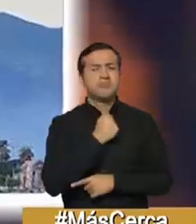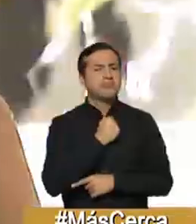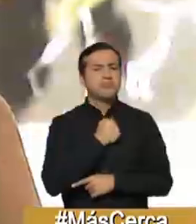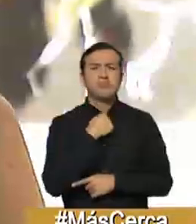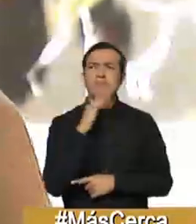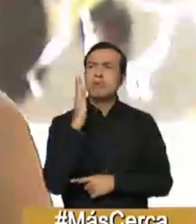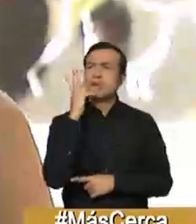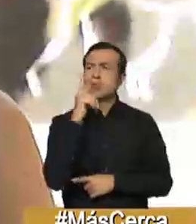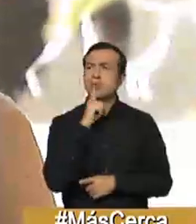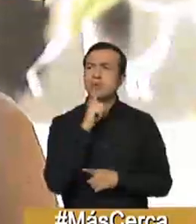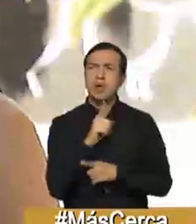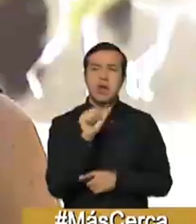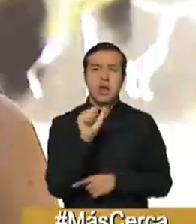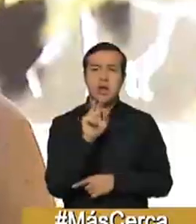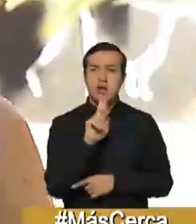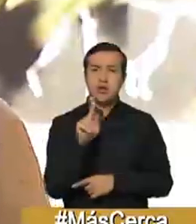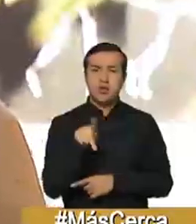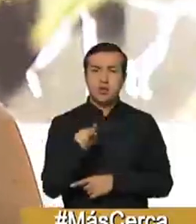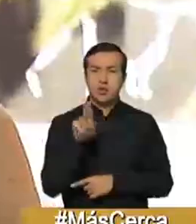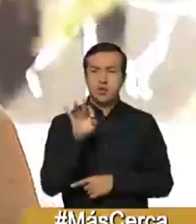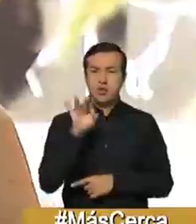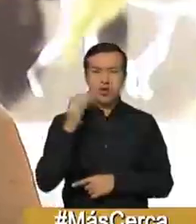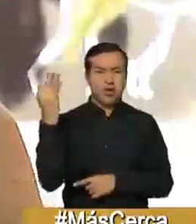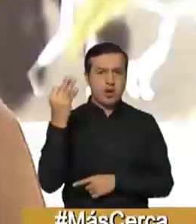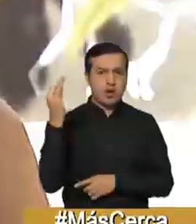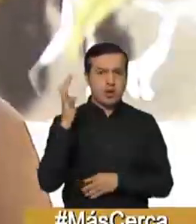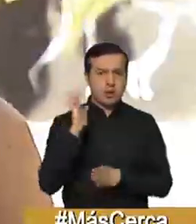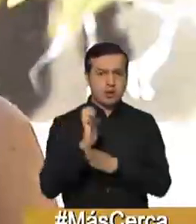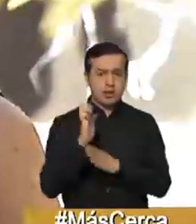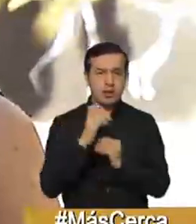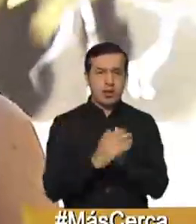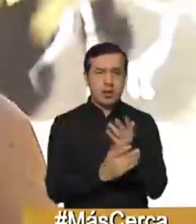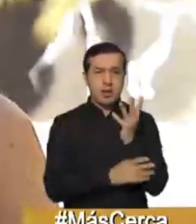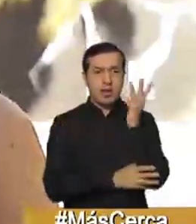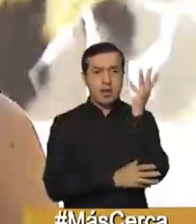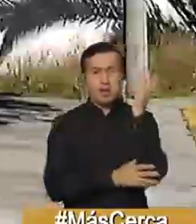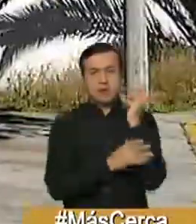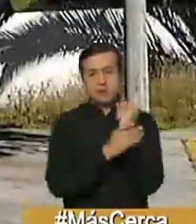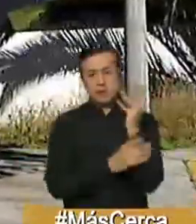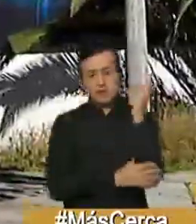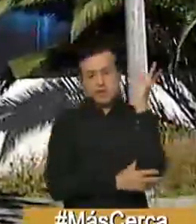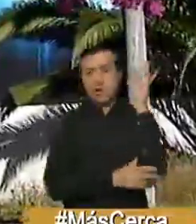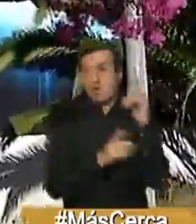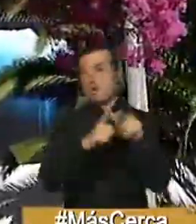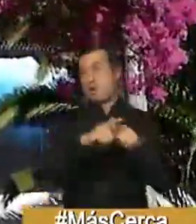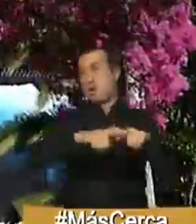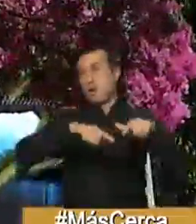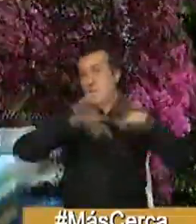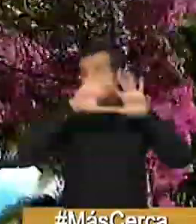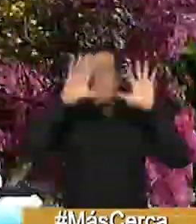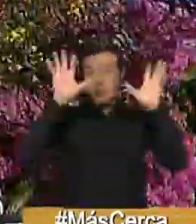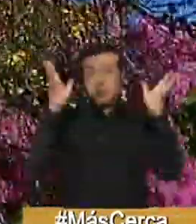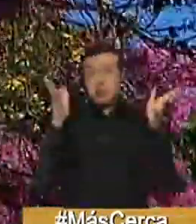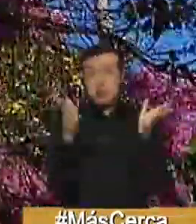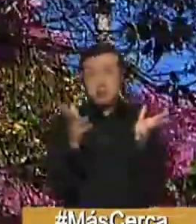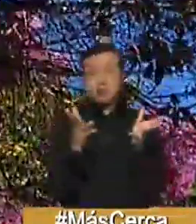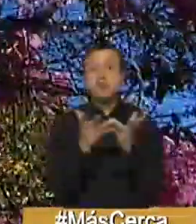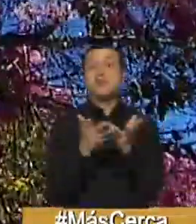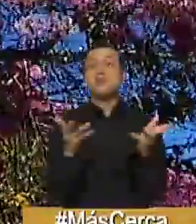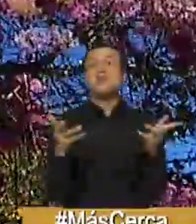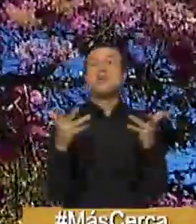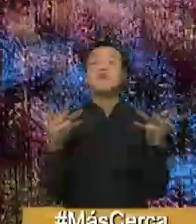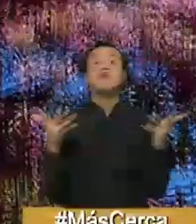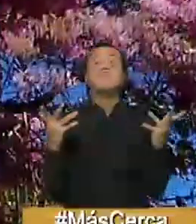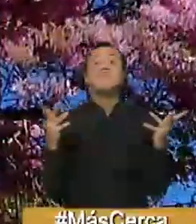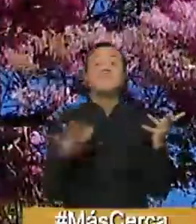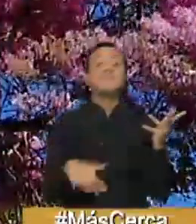especie. El arupo es nativo del Ecuador. Es una especie de árbol arbusto grande que se origina